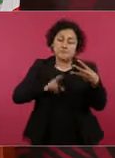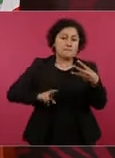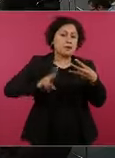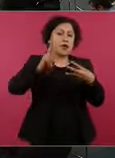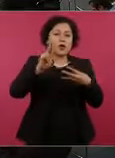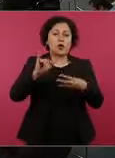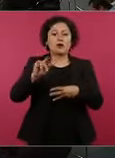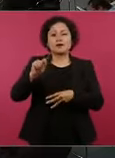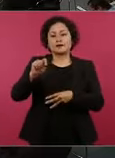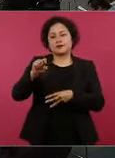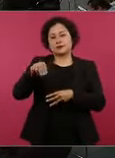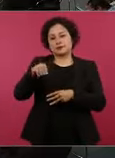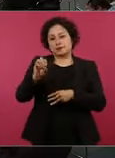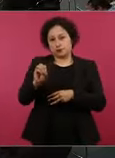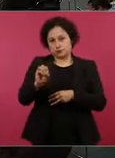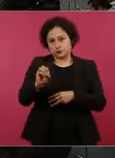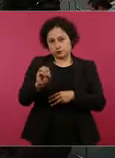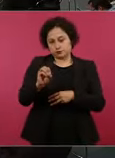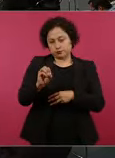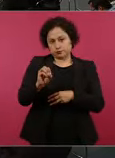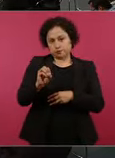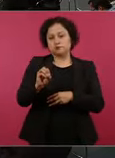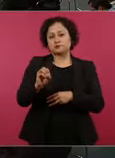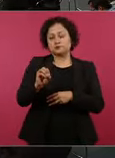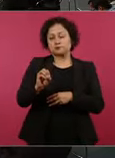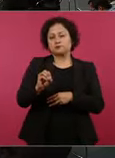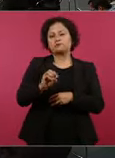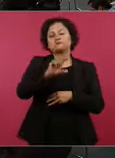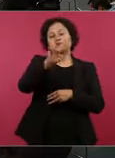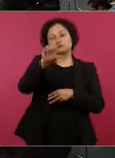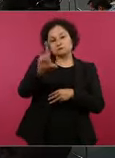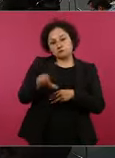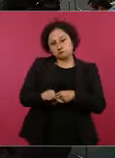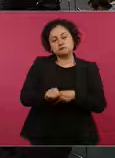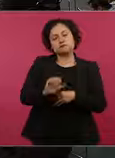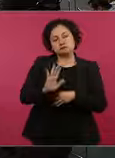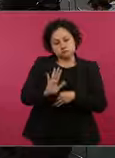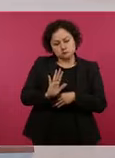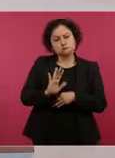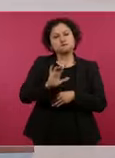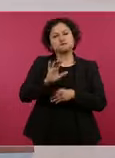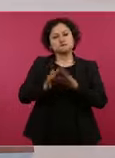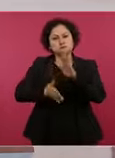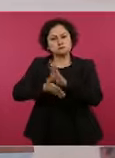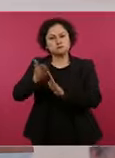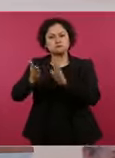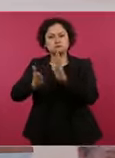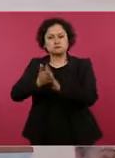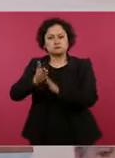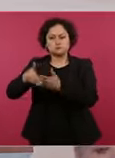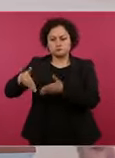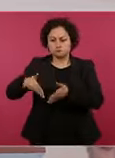Resolvieron hacer el canal de Panamá, pero ahora,